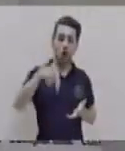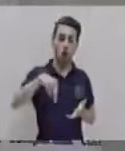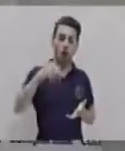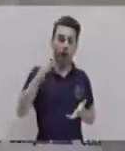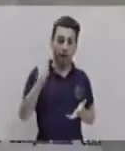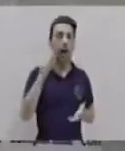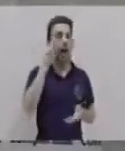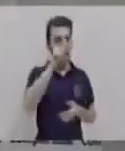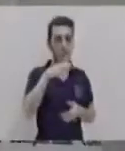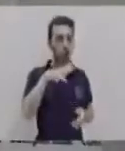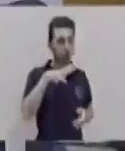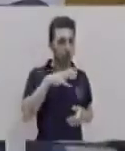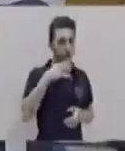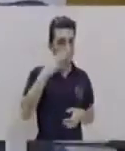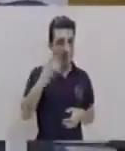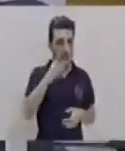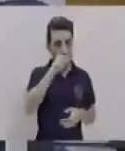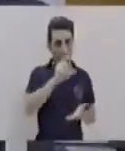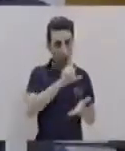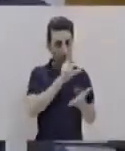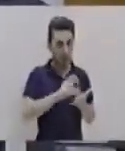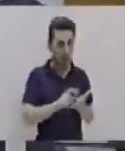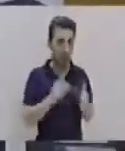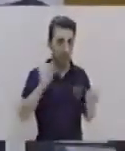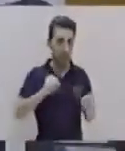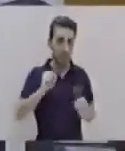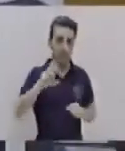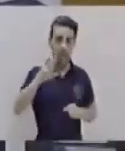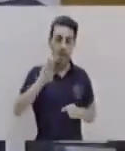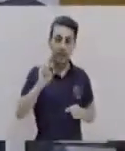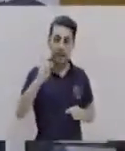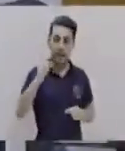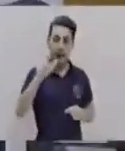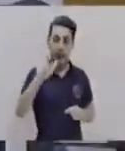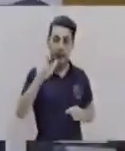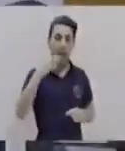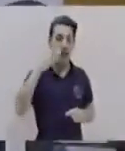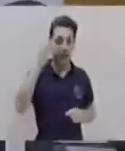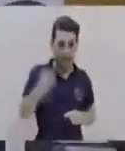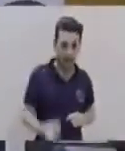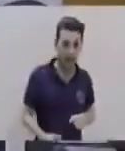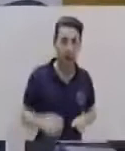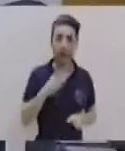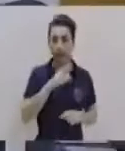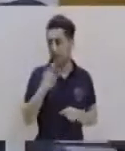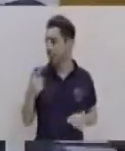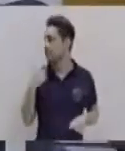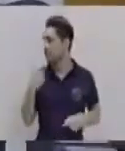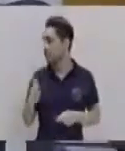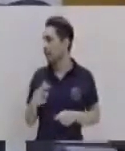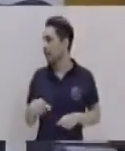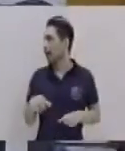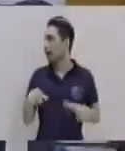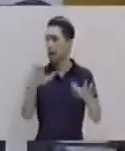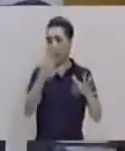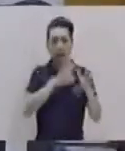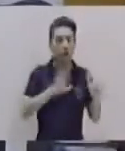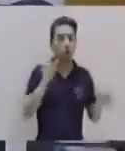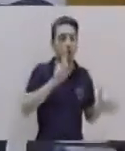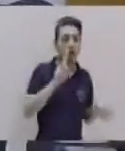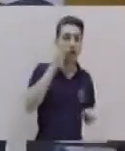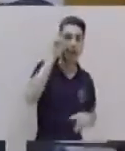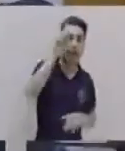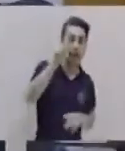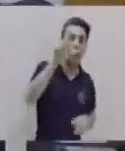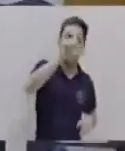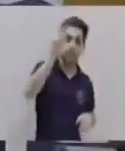ciudades sí existen. Ese es un detalle importante. Es algo real. Entonces el espacio utilitario es el lugar donde se está desarrollando la historia. En este caso sabemos